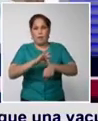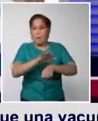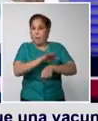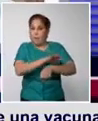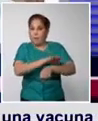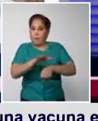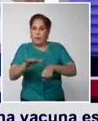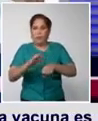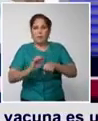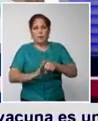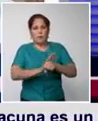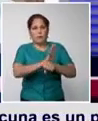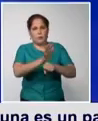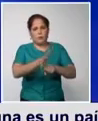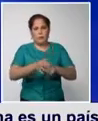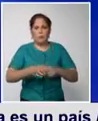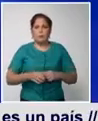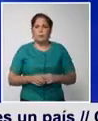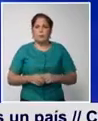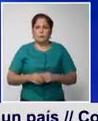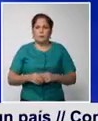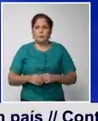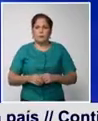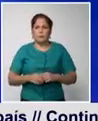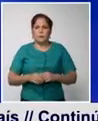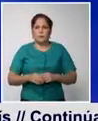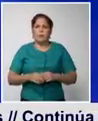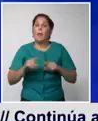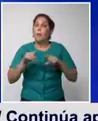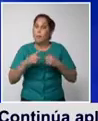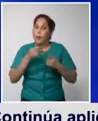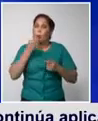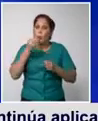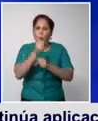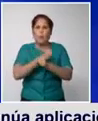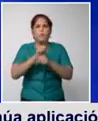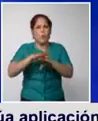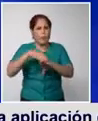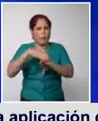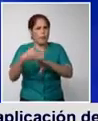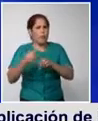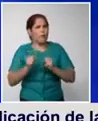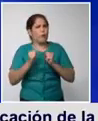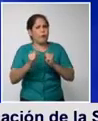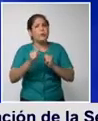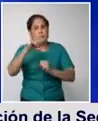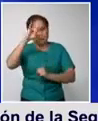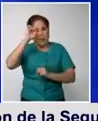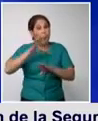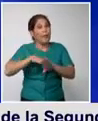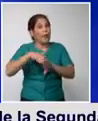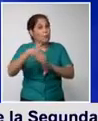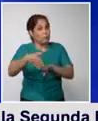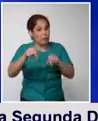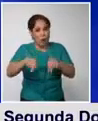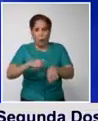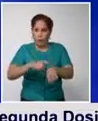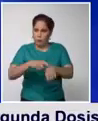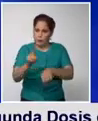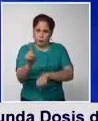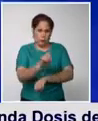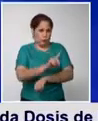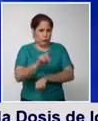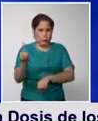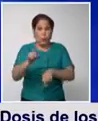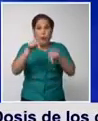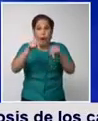ya padecieron la enfermedad. Aunque no niega que pueda ser utilizada después como refuerzo. Puede ser utilizada como refuerzo, pero el